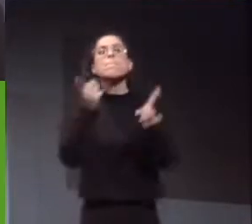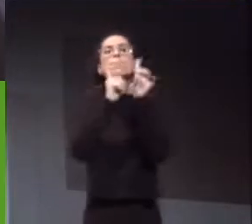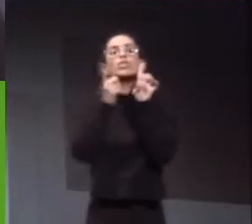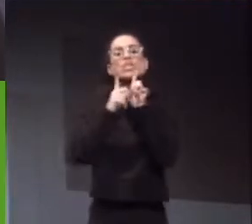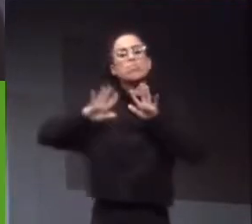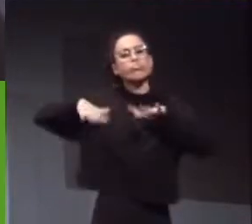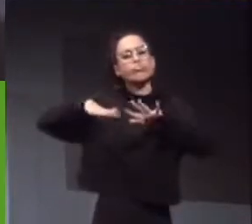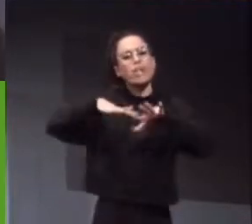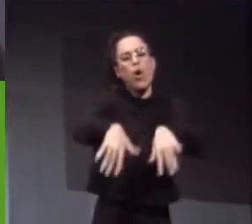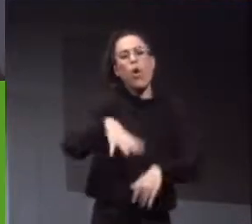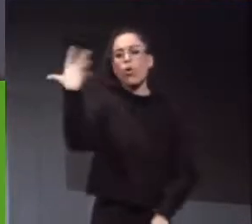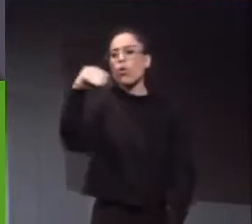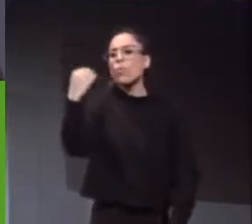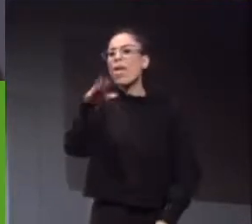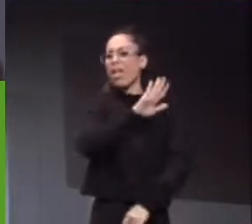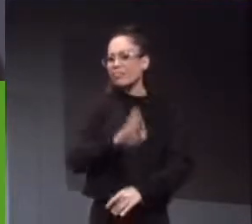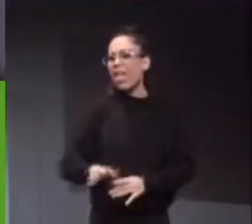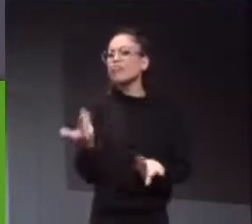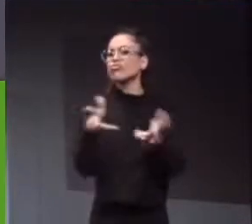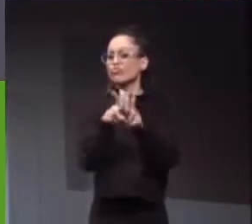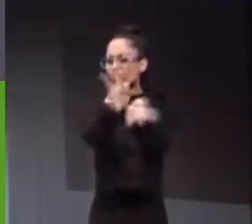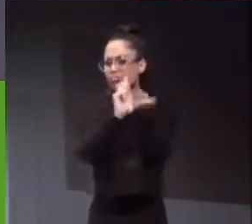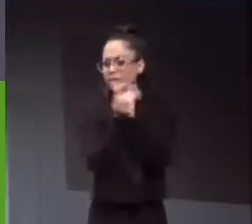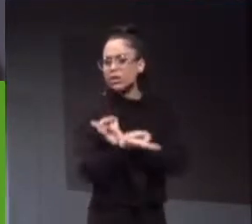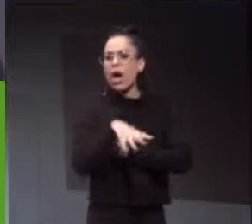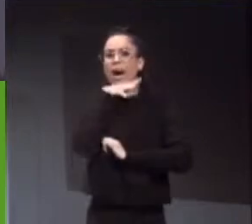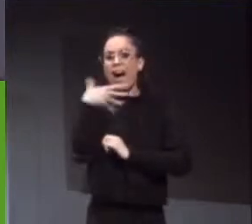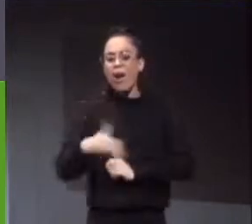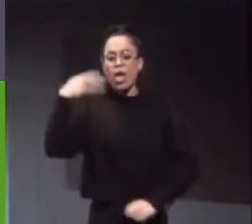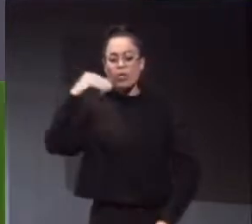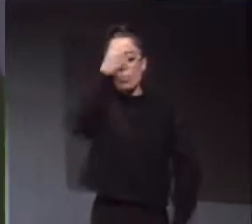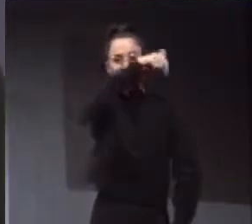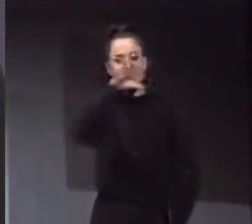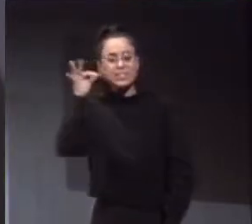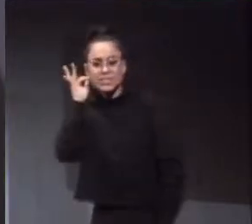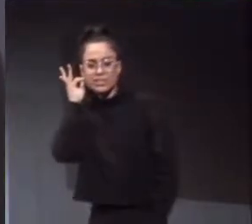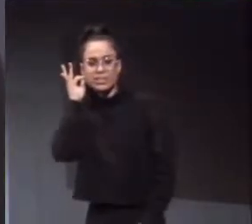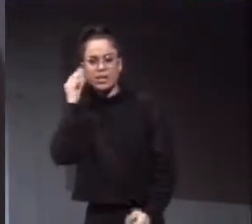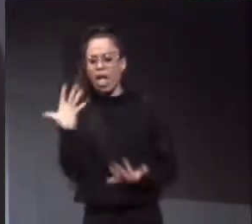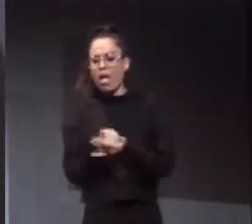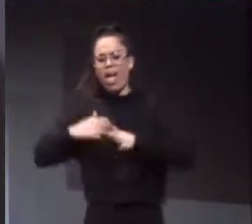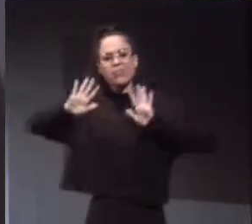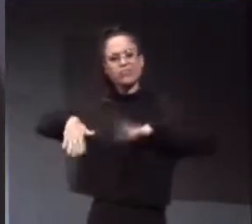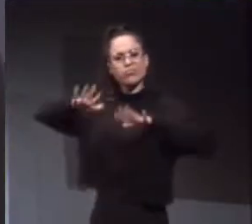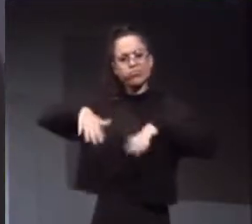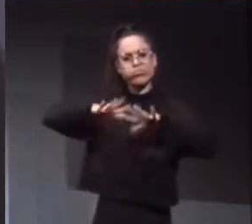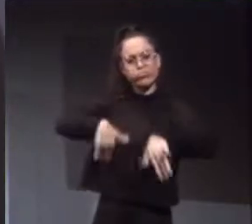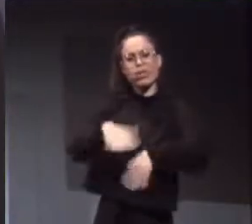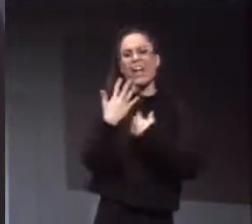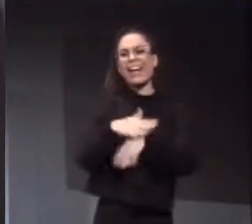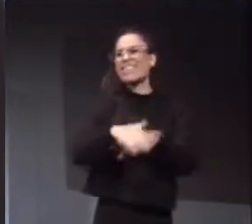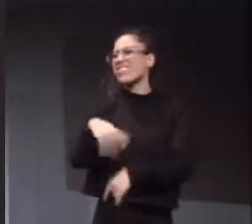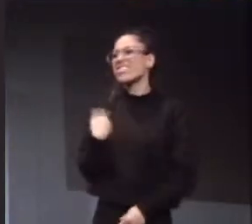del yayo herrero pues estando con sergio herrero ahora que ven los jóvenes y las jóvenes que están saliendo a la calle están diciendo que basta